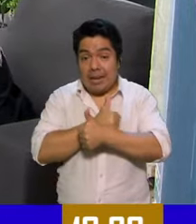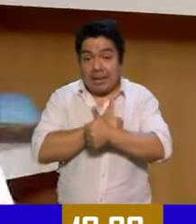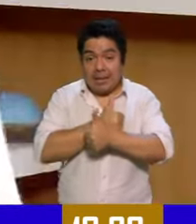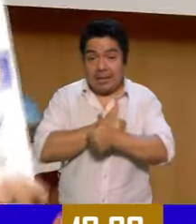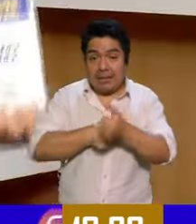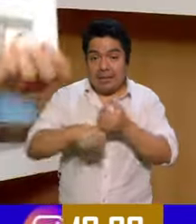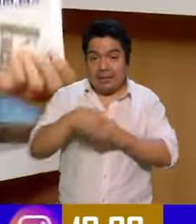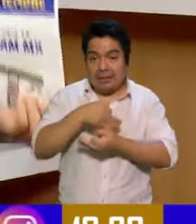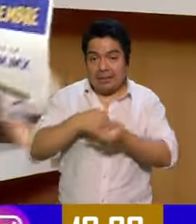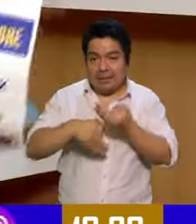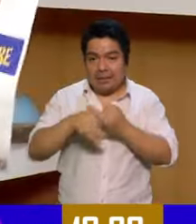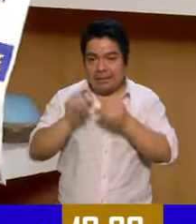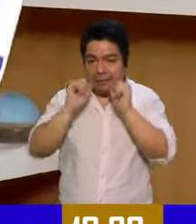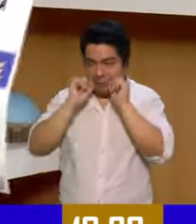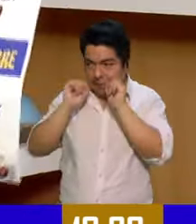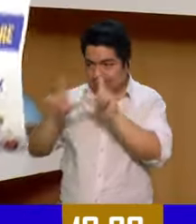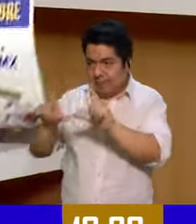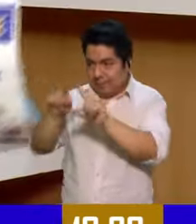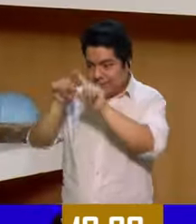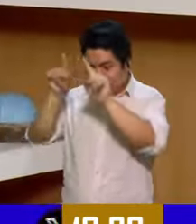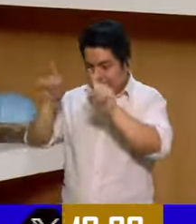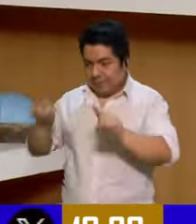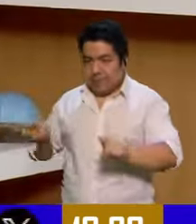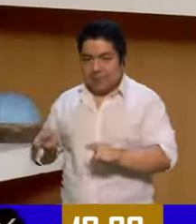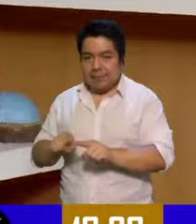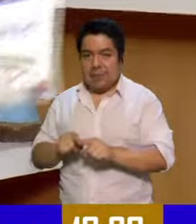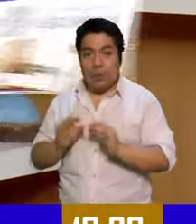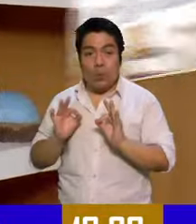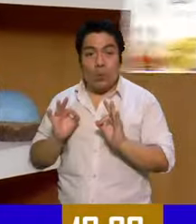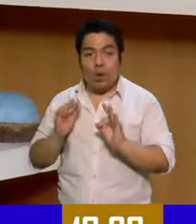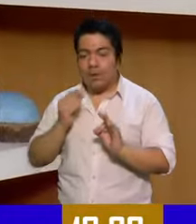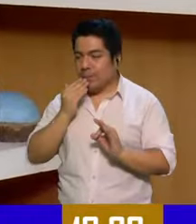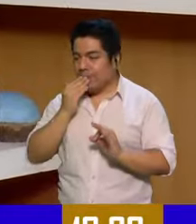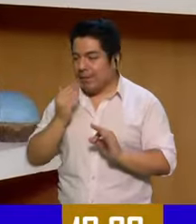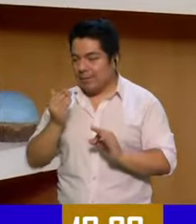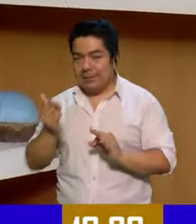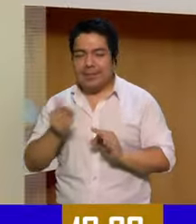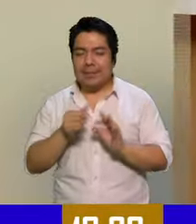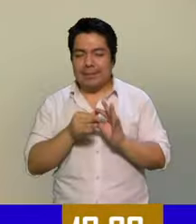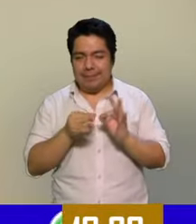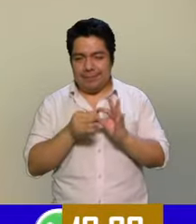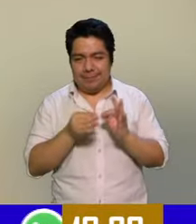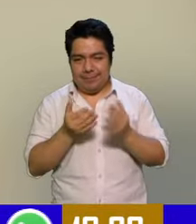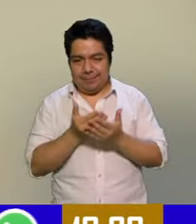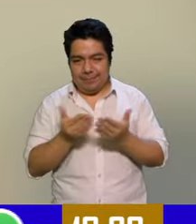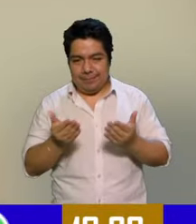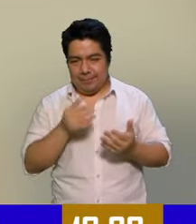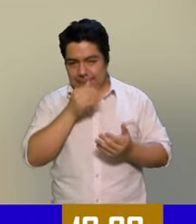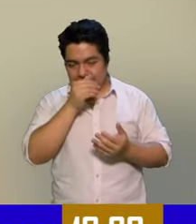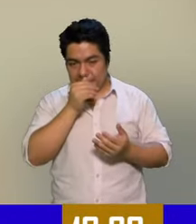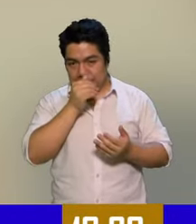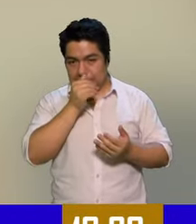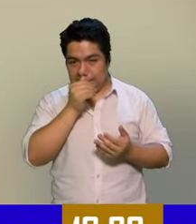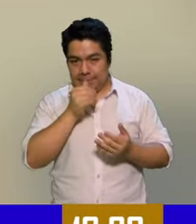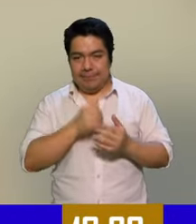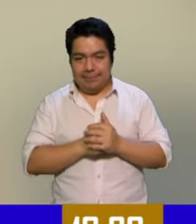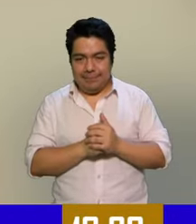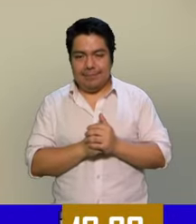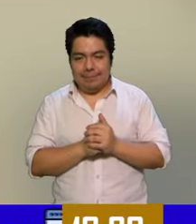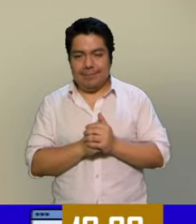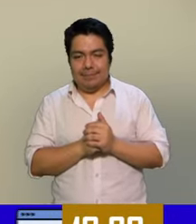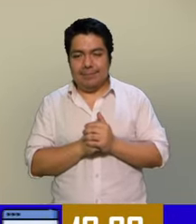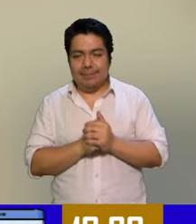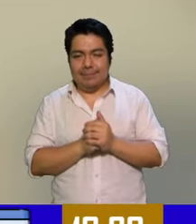nomás el cartel. Déjame. En lo que tú nos hablas, yo se los enseño. Ahí lo estamos viendo. De mercado.